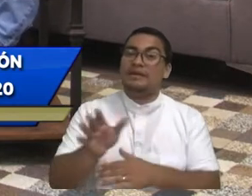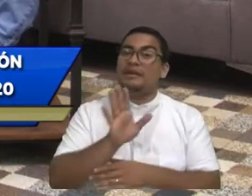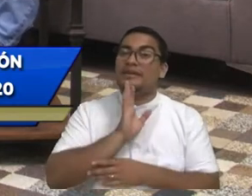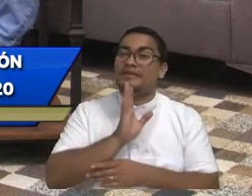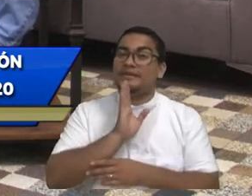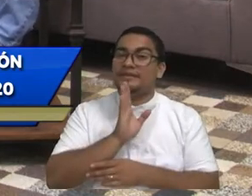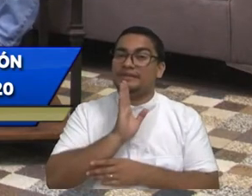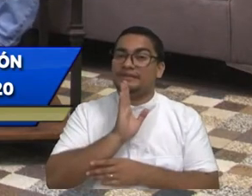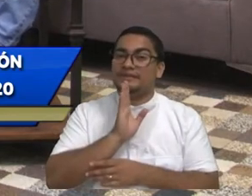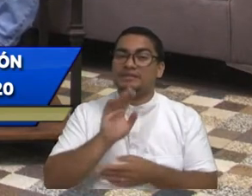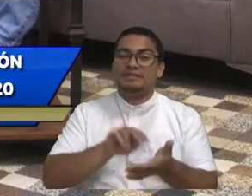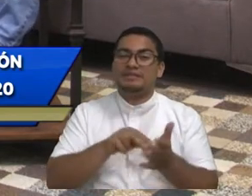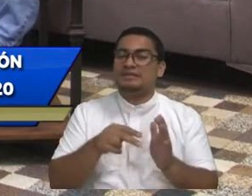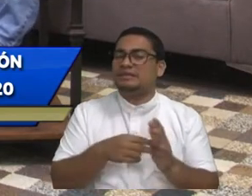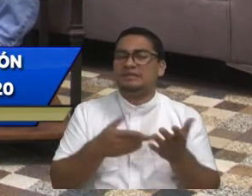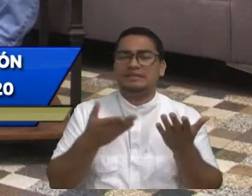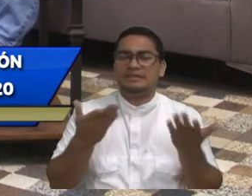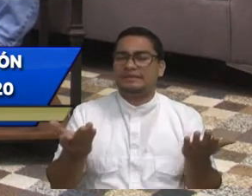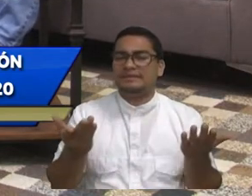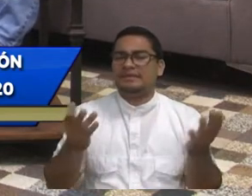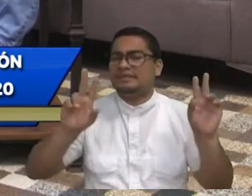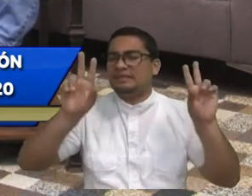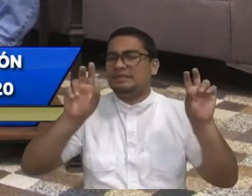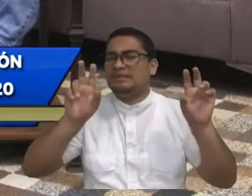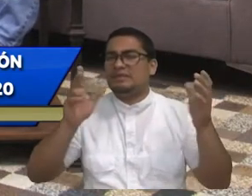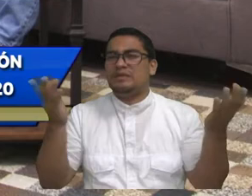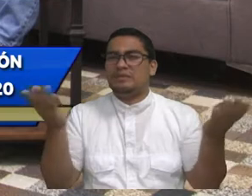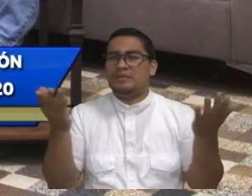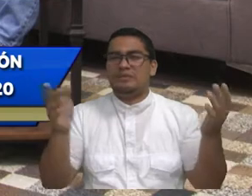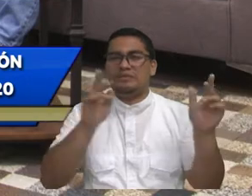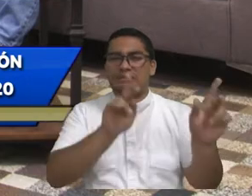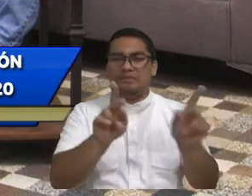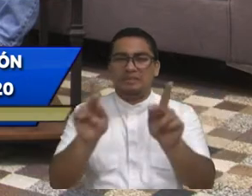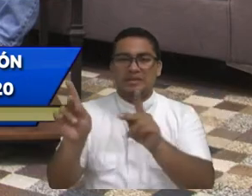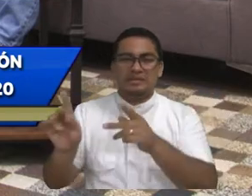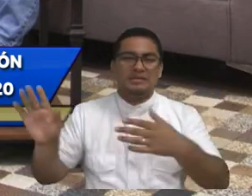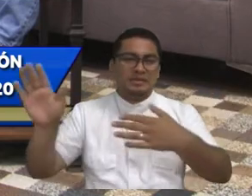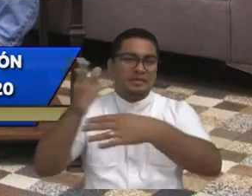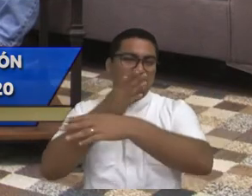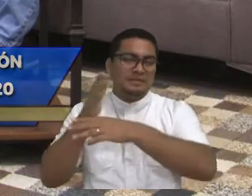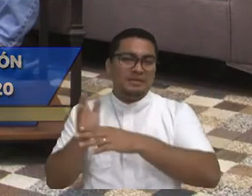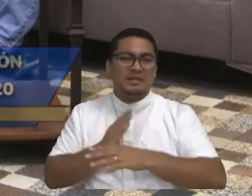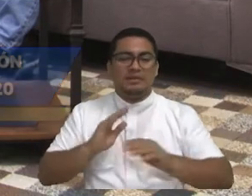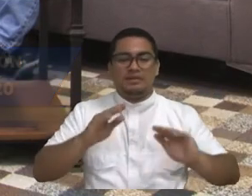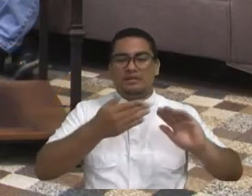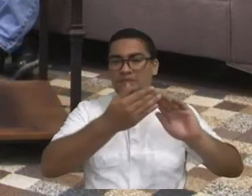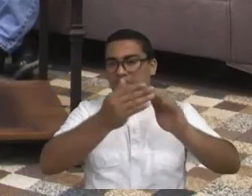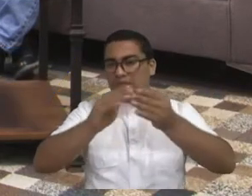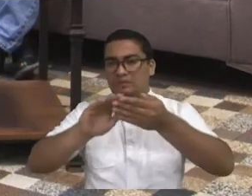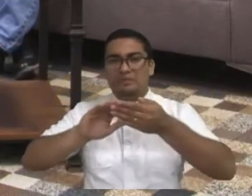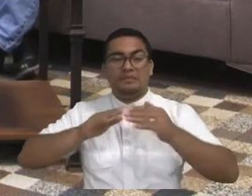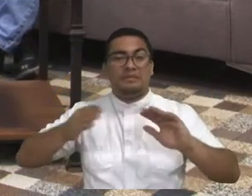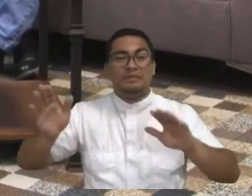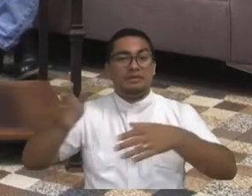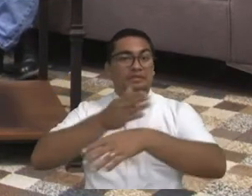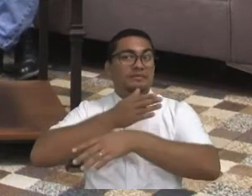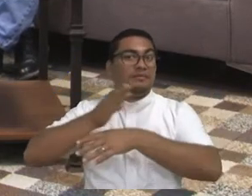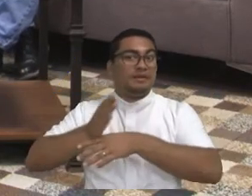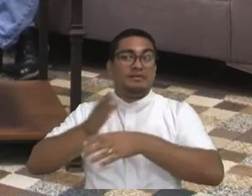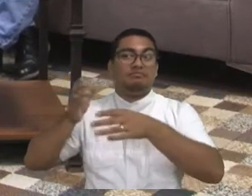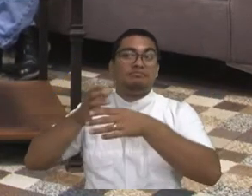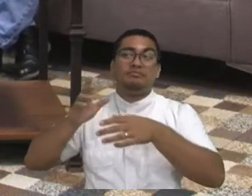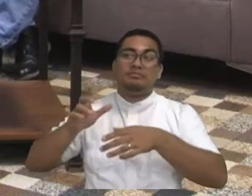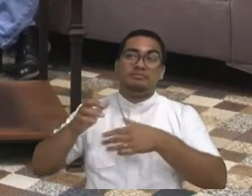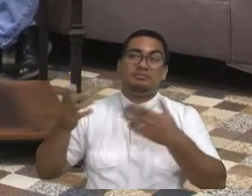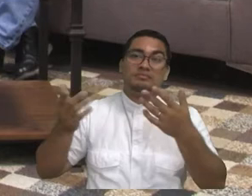esa parte porque también involucra a personas que en nuestras comunidades en los barrios en las ciudades incluso hay algunas